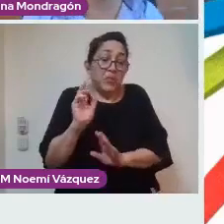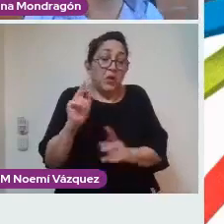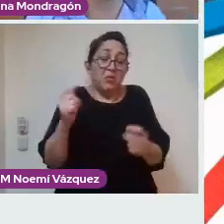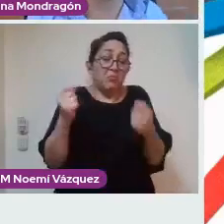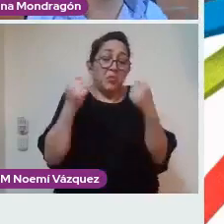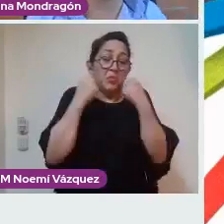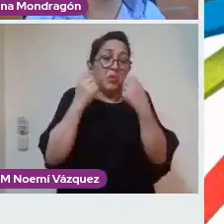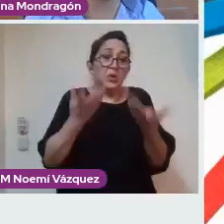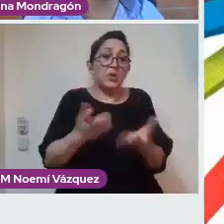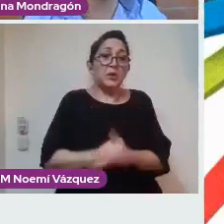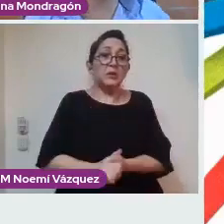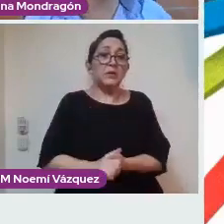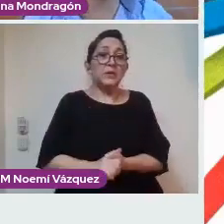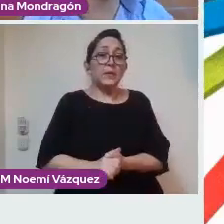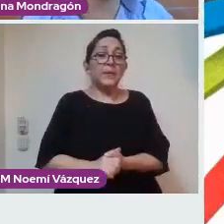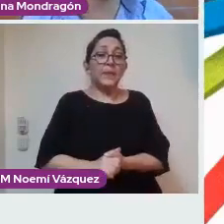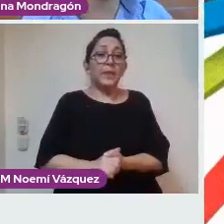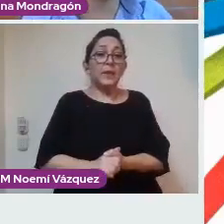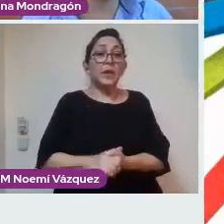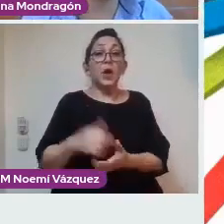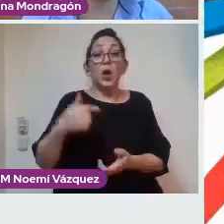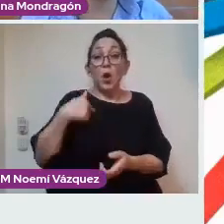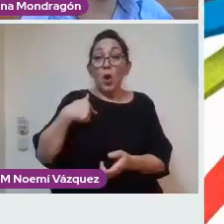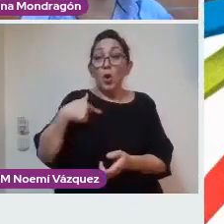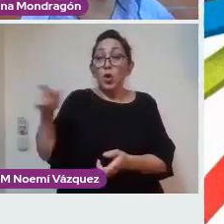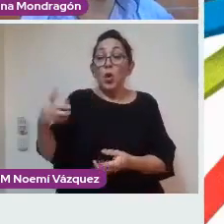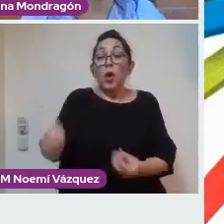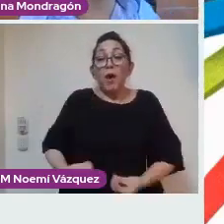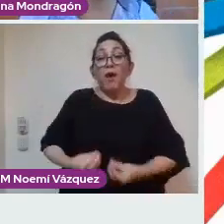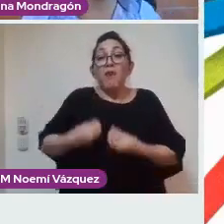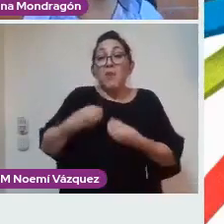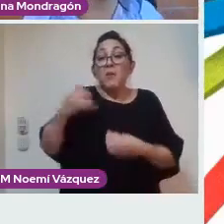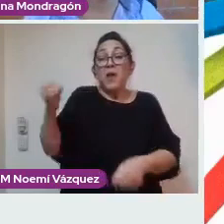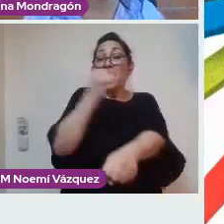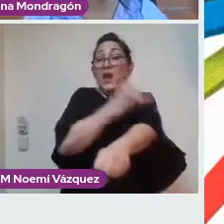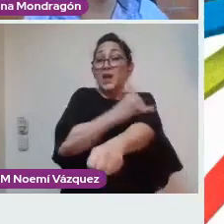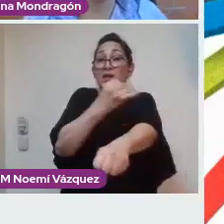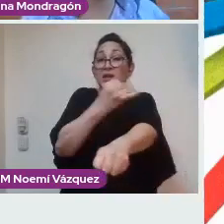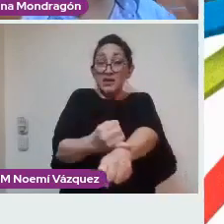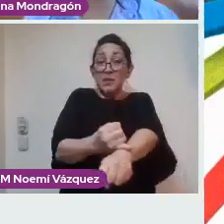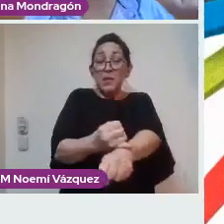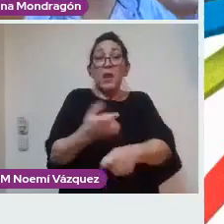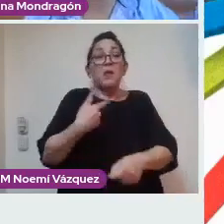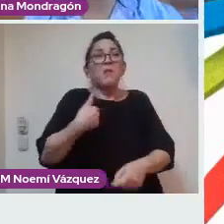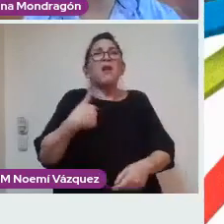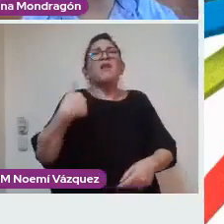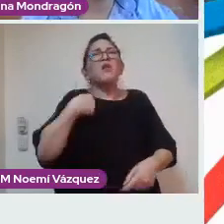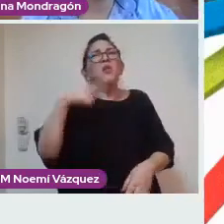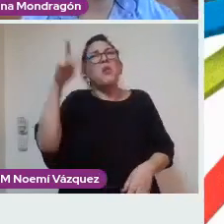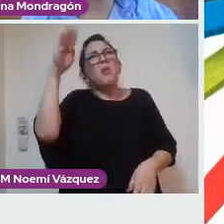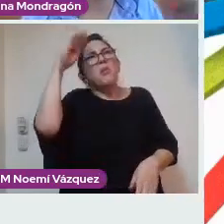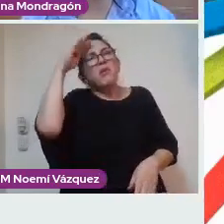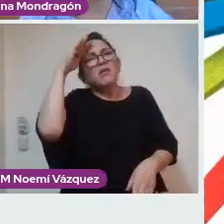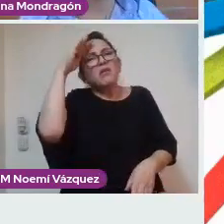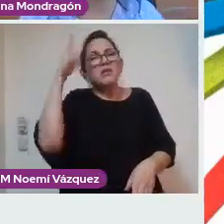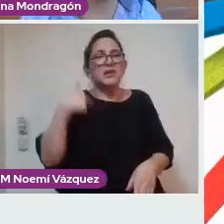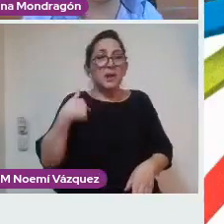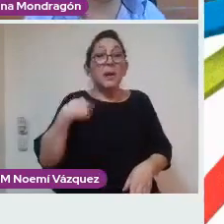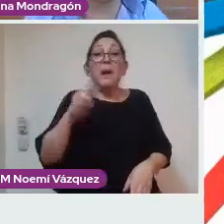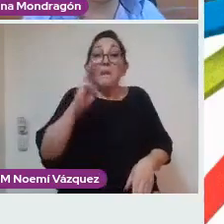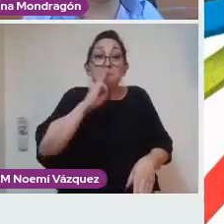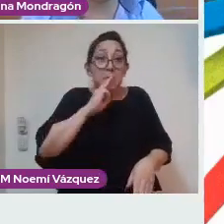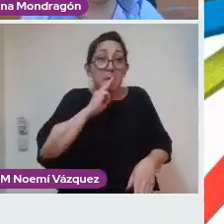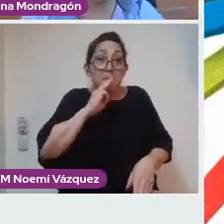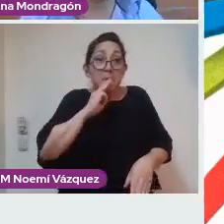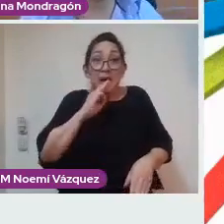no sé, por ejemplo, yo crecí en Iztapalapa y pensaba en todas estas veces que las mamás se unieron para poder colocar